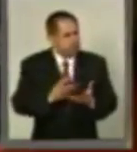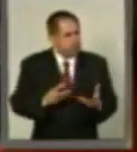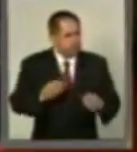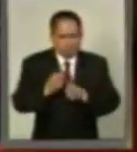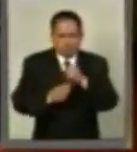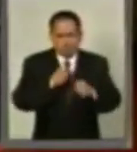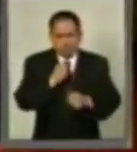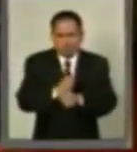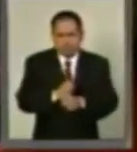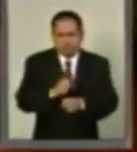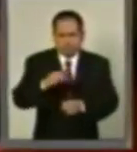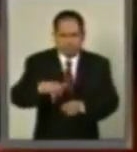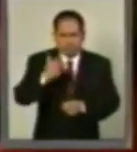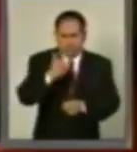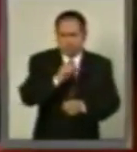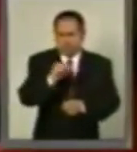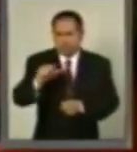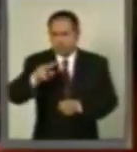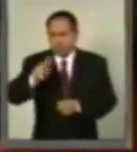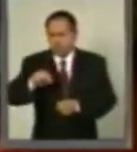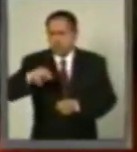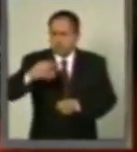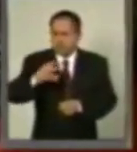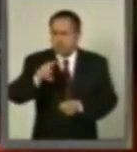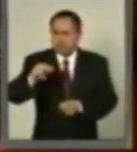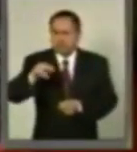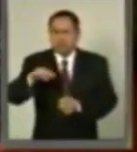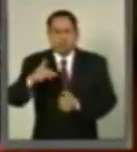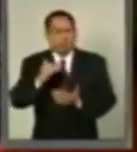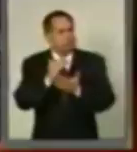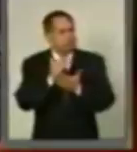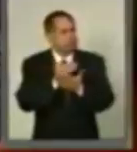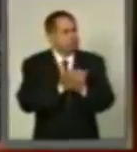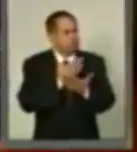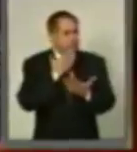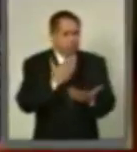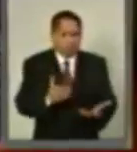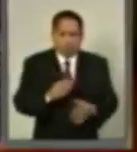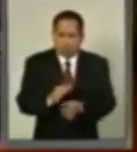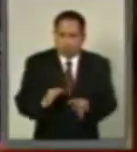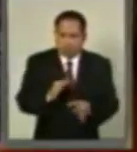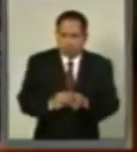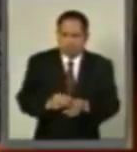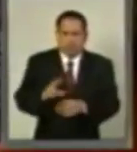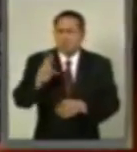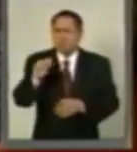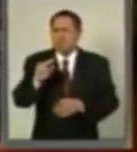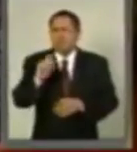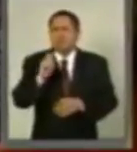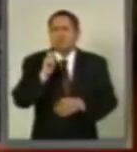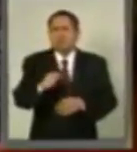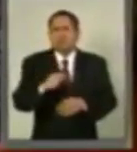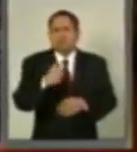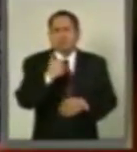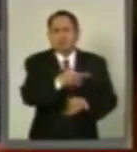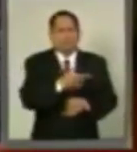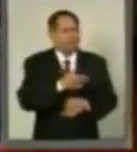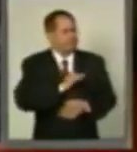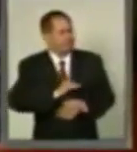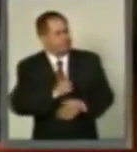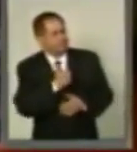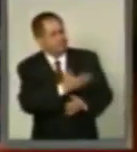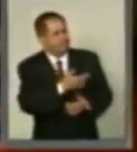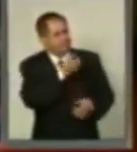el 2013, 2014 y 2015. Porque no era felicitar al secretario de